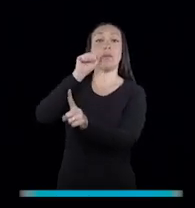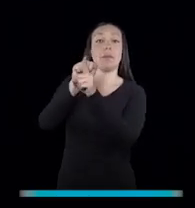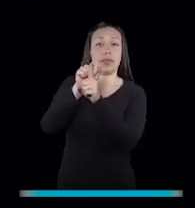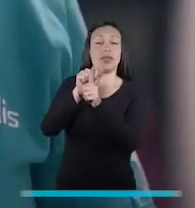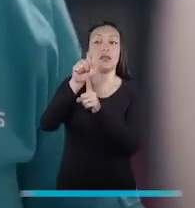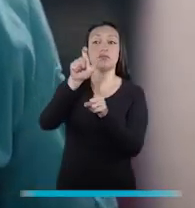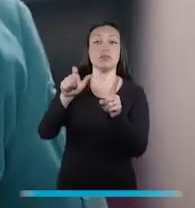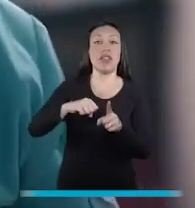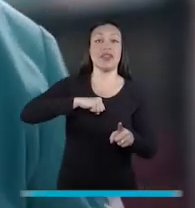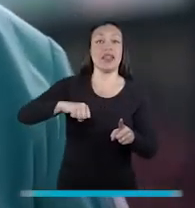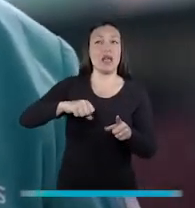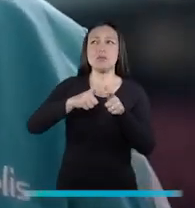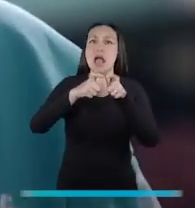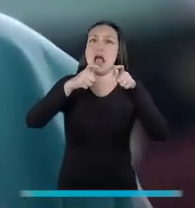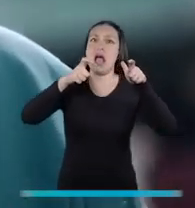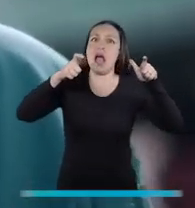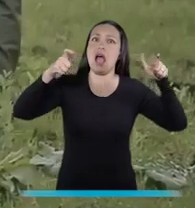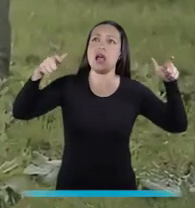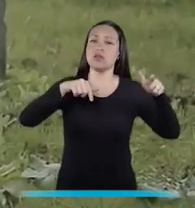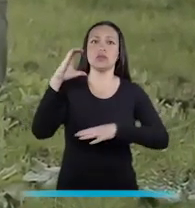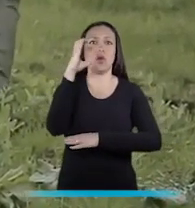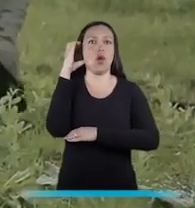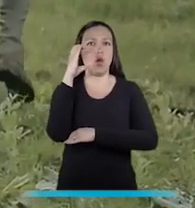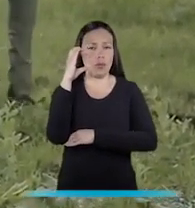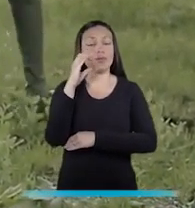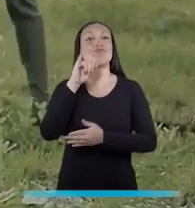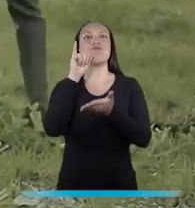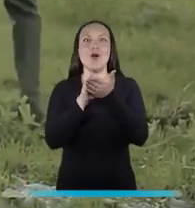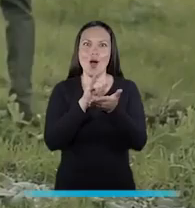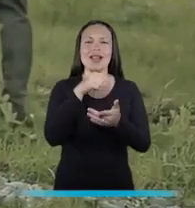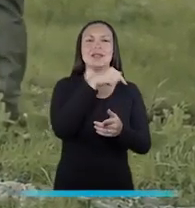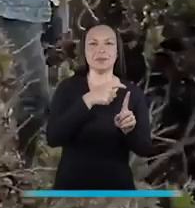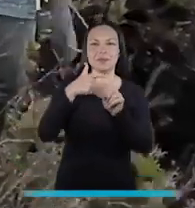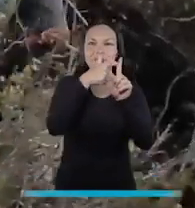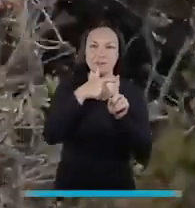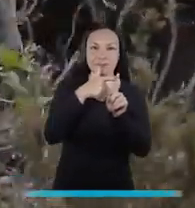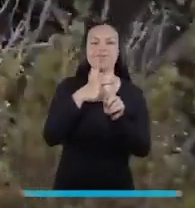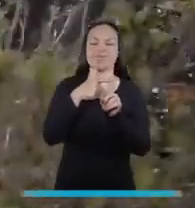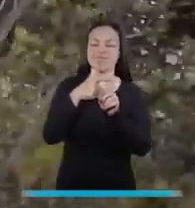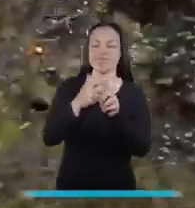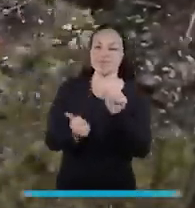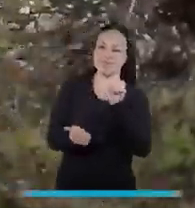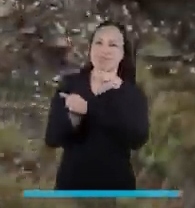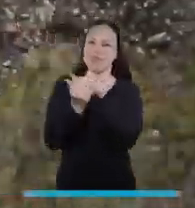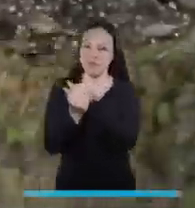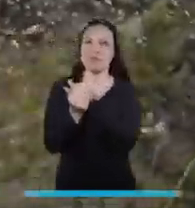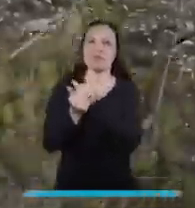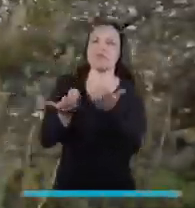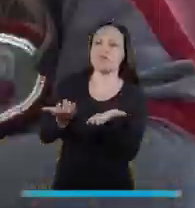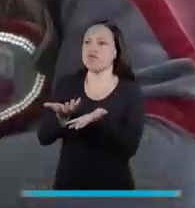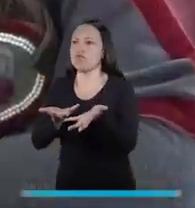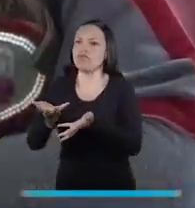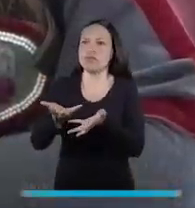la vulneración de los derechos de los ciudadanos se da en todas partes, en todos los lugares del país, y allí la Procuraduría General de la Nación,